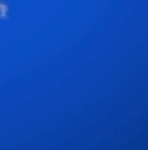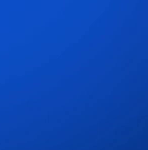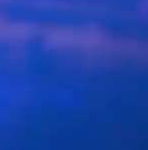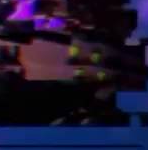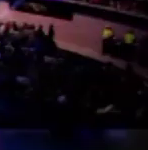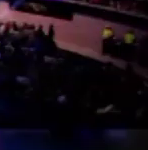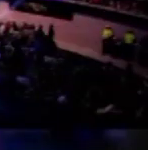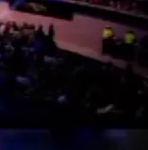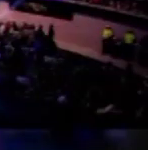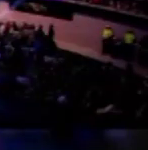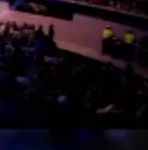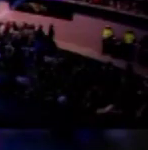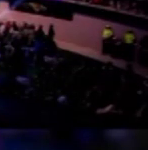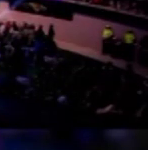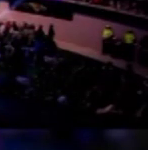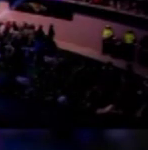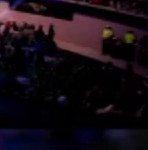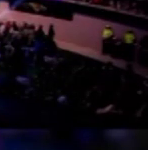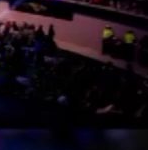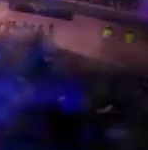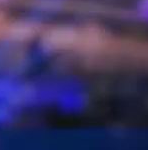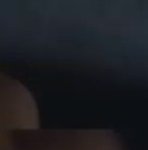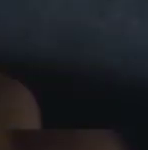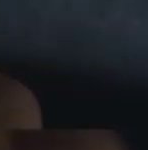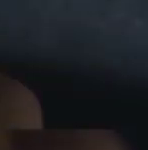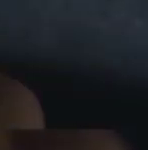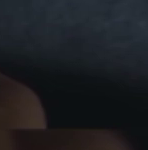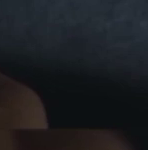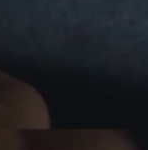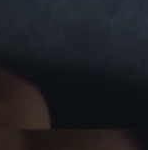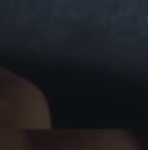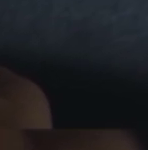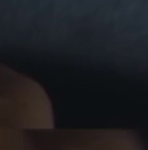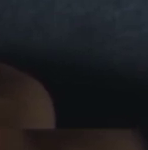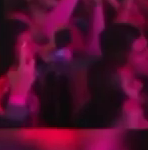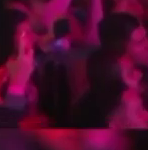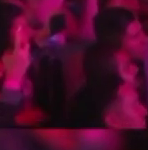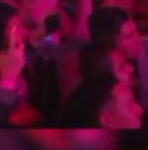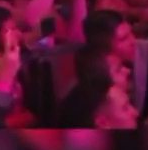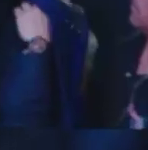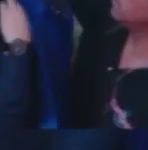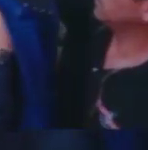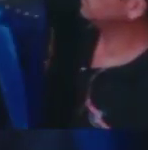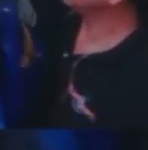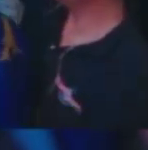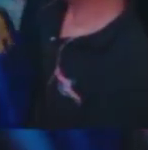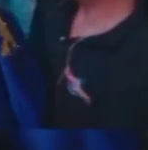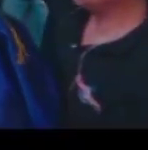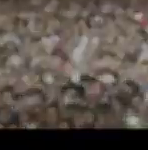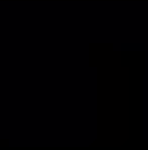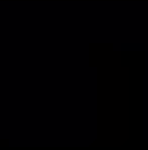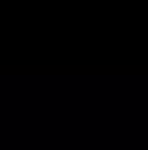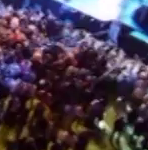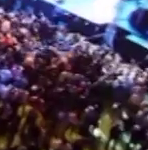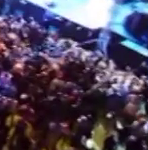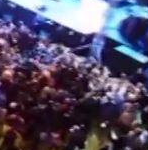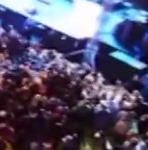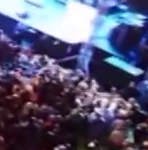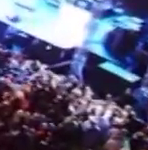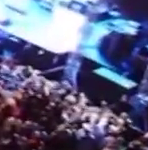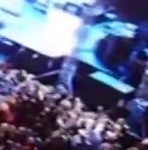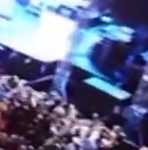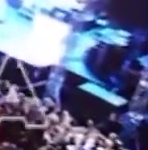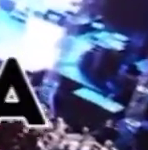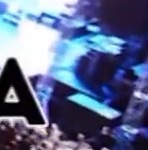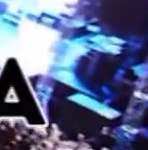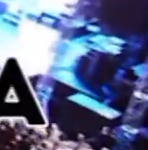Limón llega al auditorio GNP de Puebla. Y es que hablas de no sé qué. Llega al